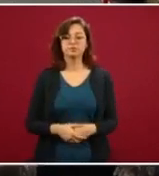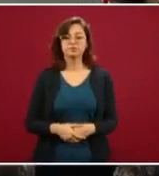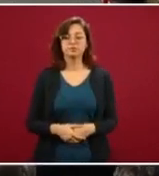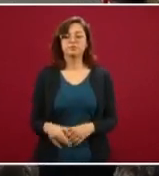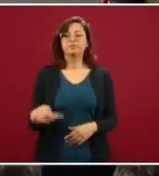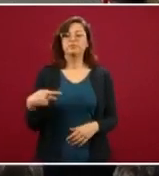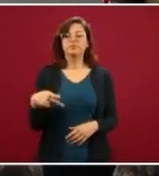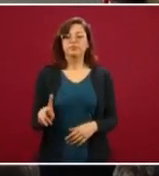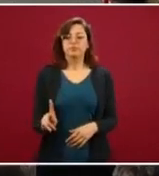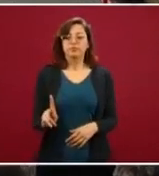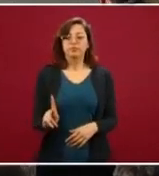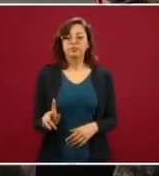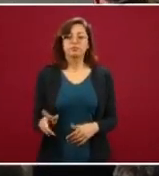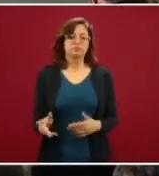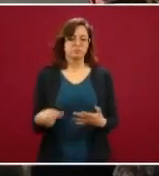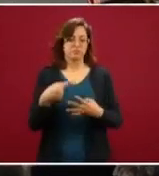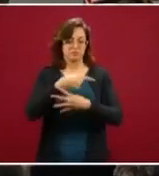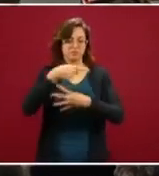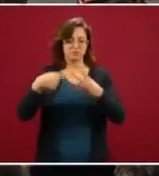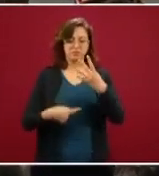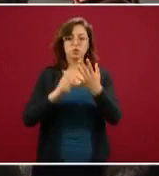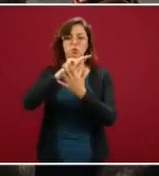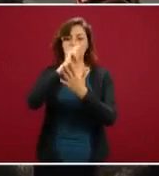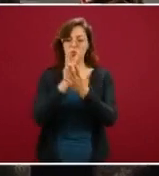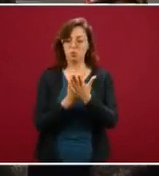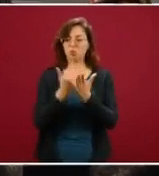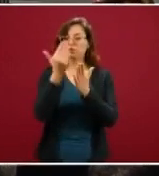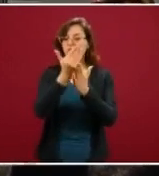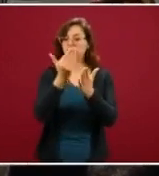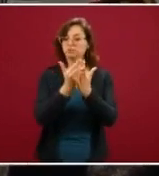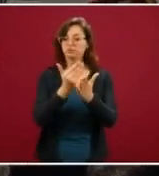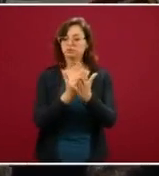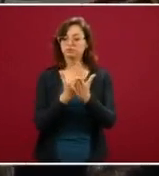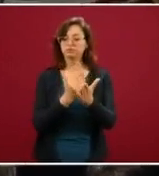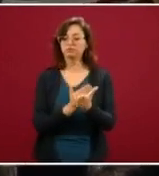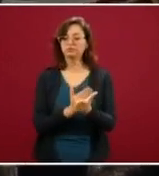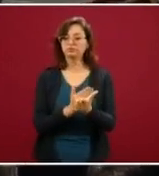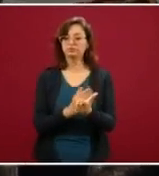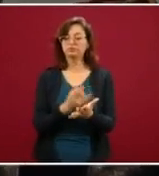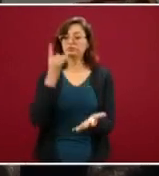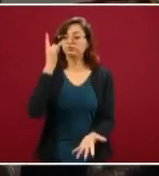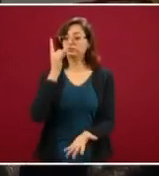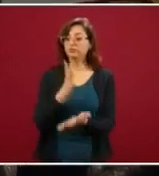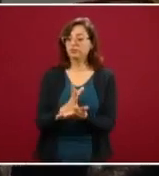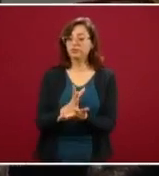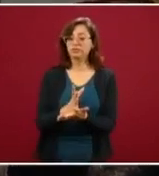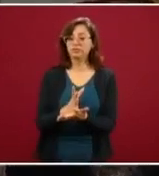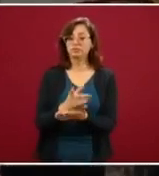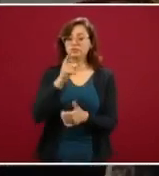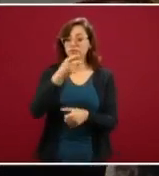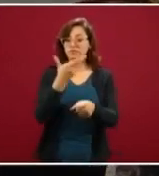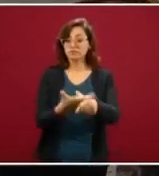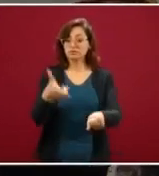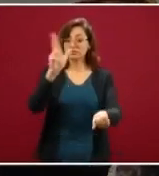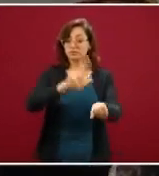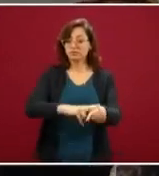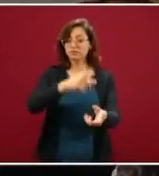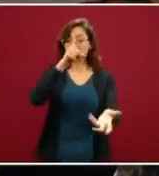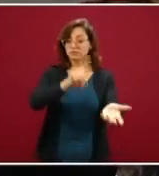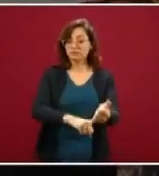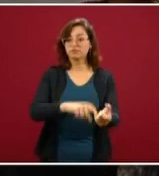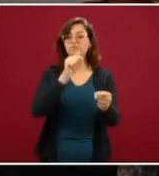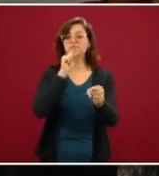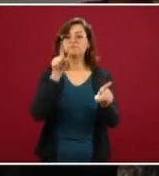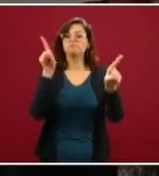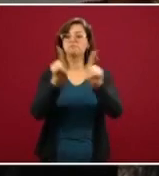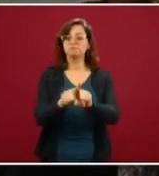Pero ese es el modelo. Y no solo se hace en el hospital, sino se